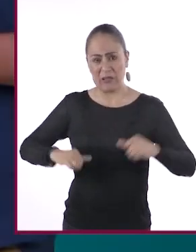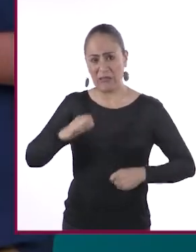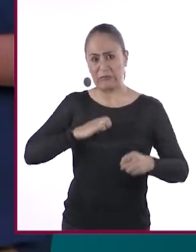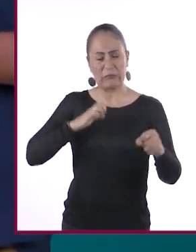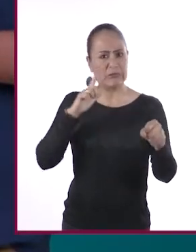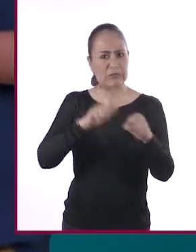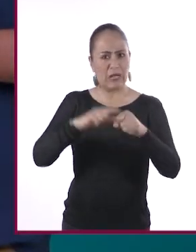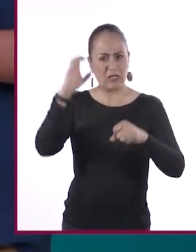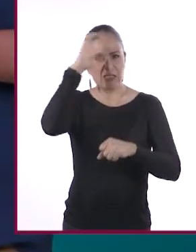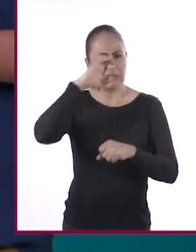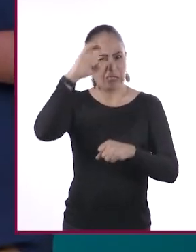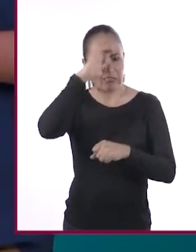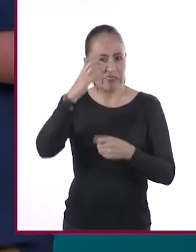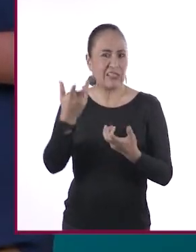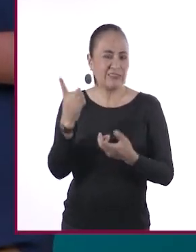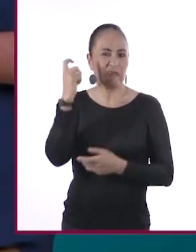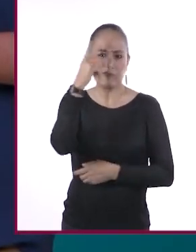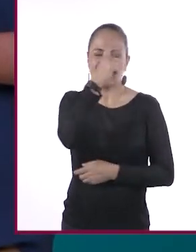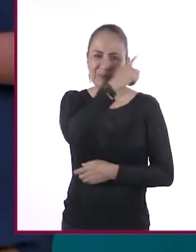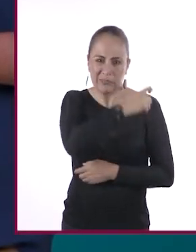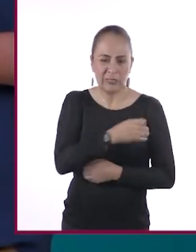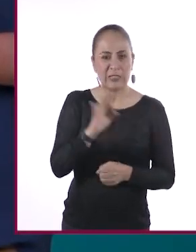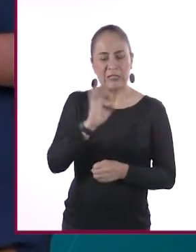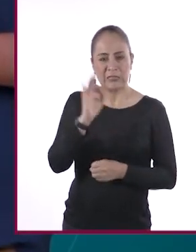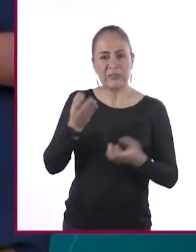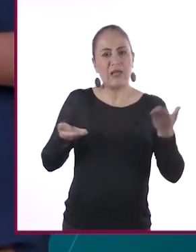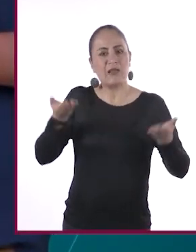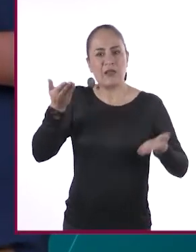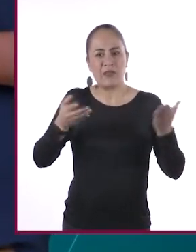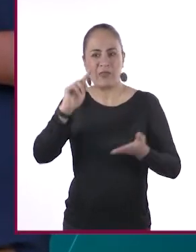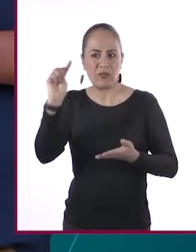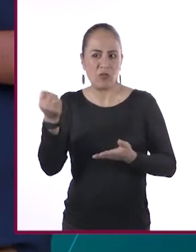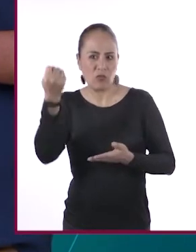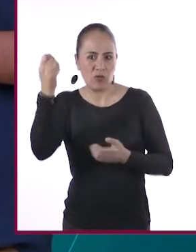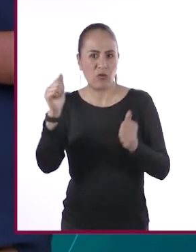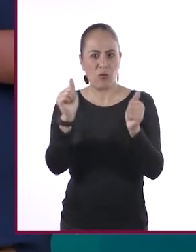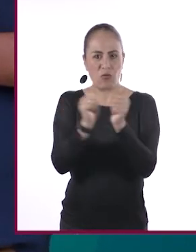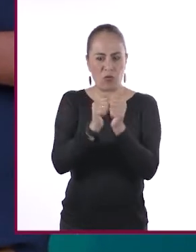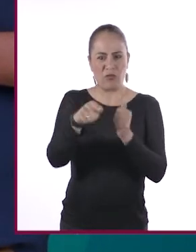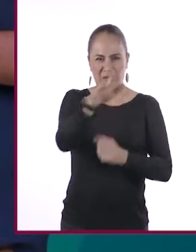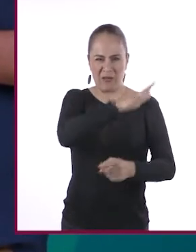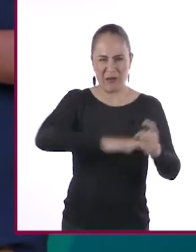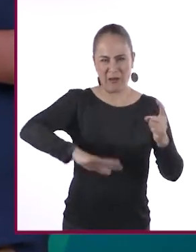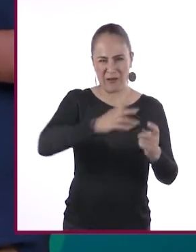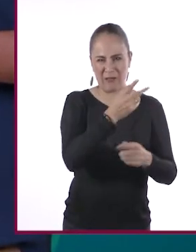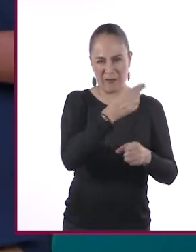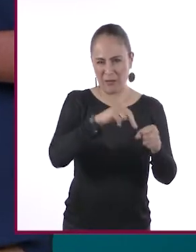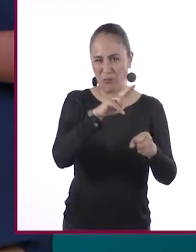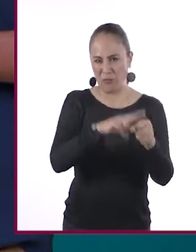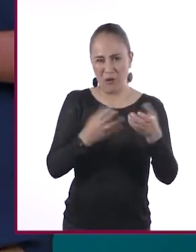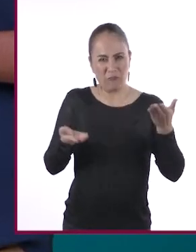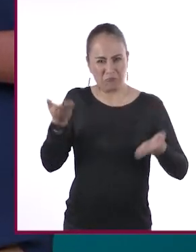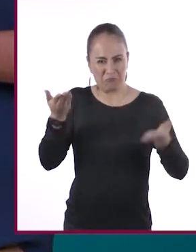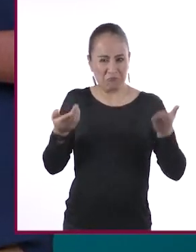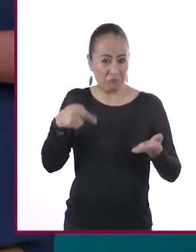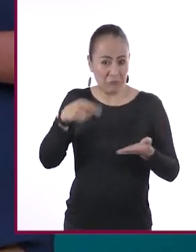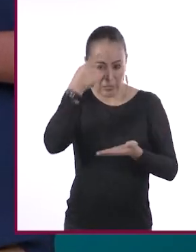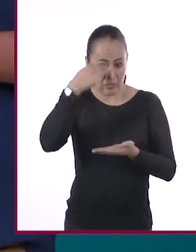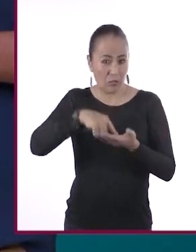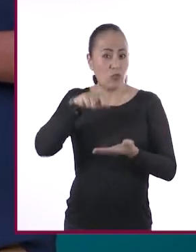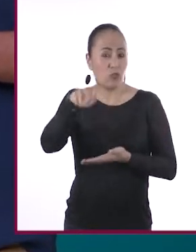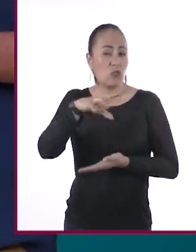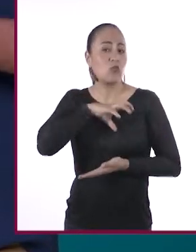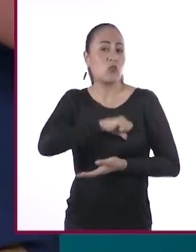ciencias. Quizá logremos un mundo equilibrado entre lo natural y lo tecnológico en algún momento, ¿no crees? Sí, sí, creo. ¿Y tú qué prefieres, lo natural o